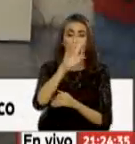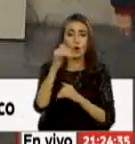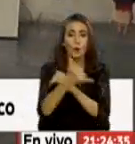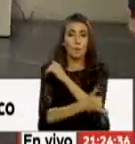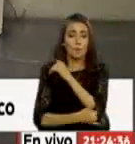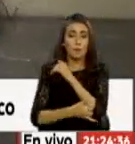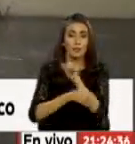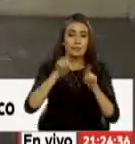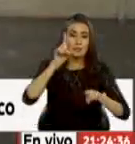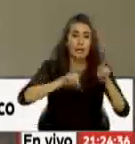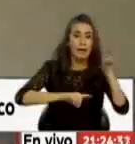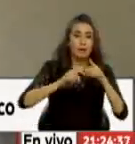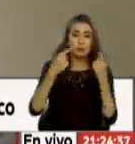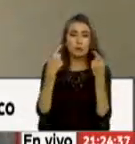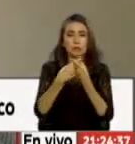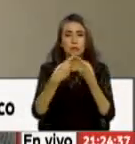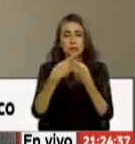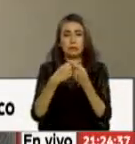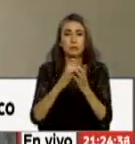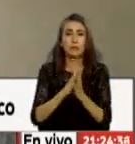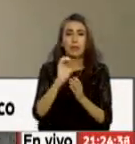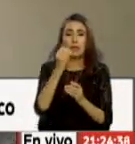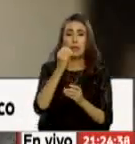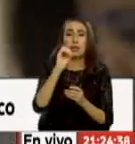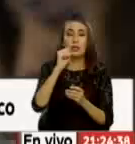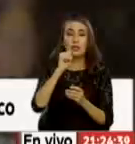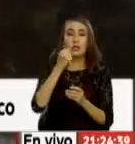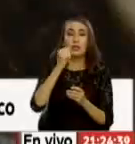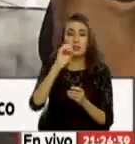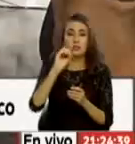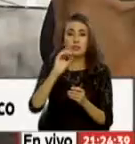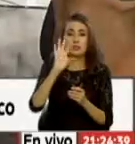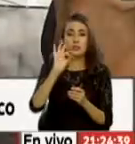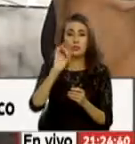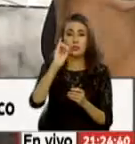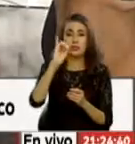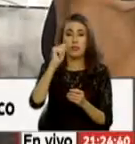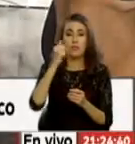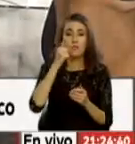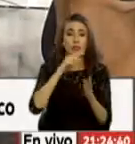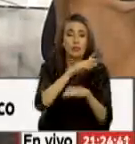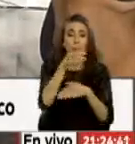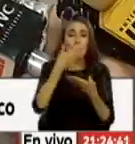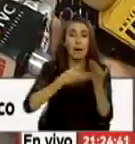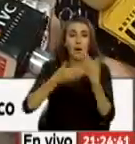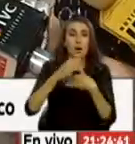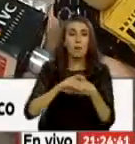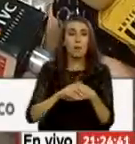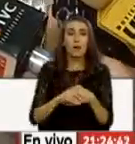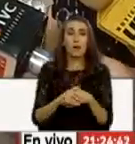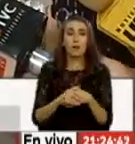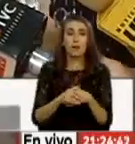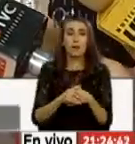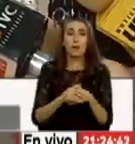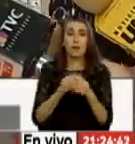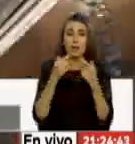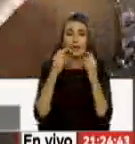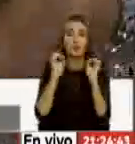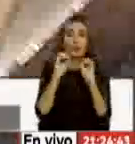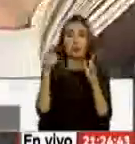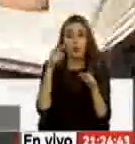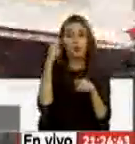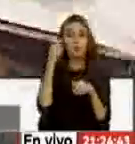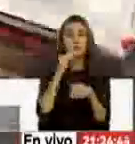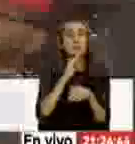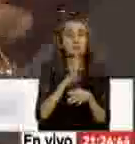complejiza la situación interna. Sofía Espín cuestiona el contenido de las declaraciones de Yunda, su compañero de bancada. Es una voz aislada, creo yo.